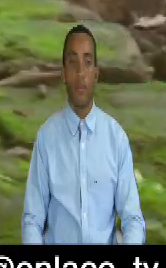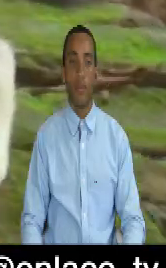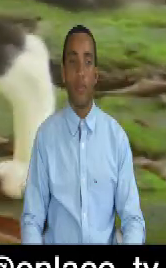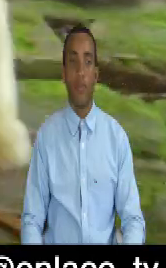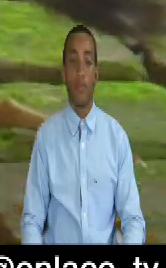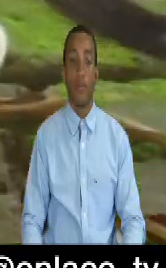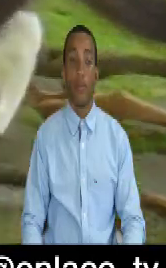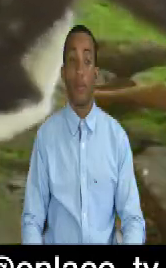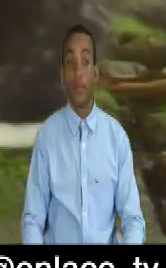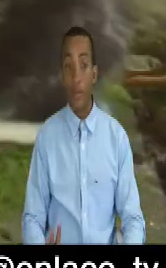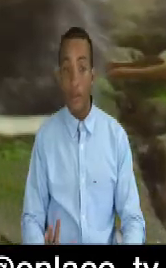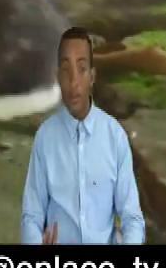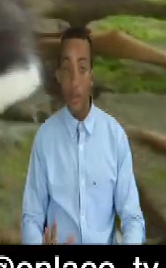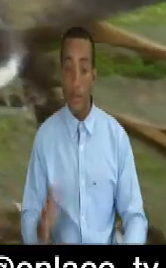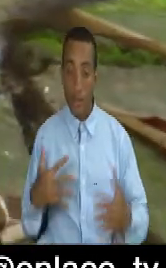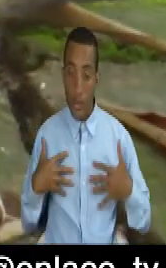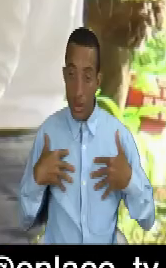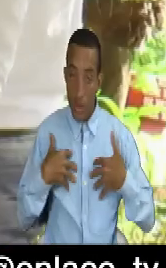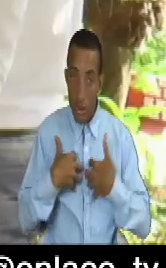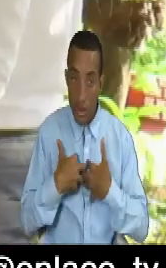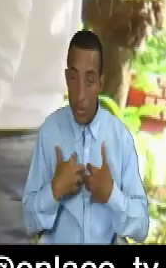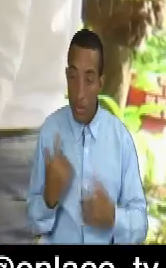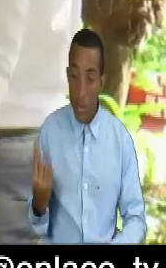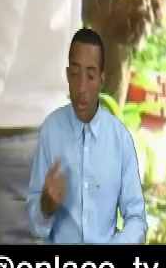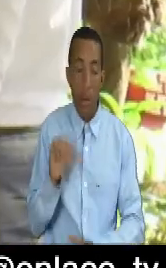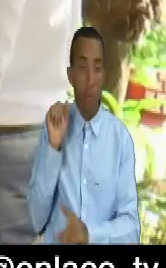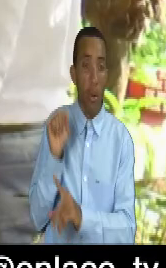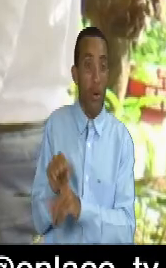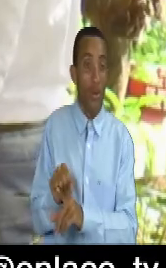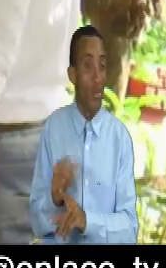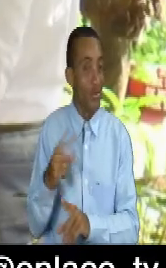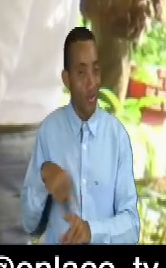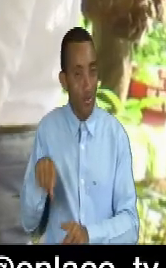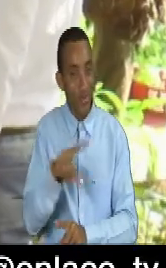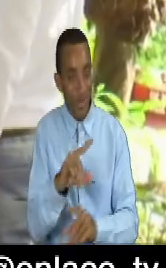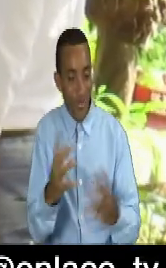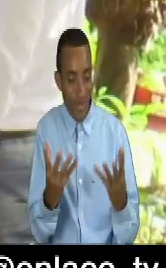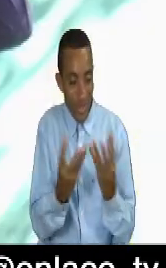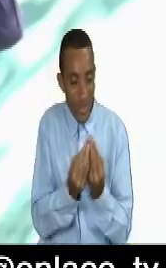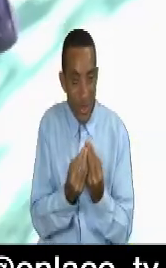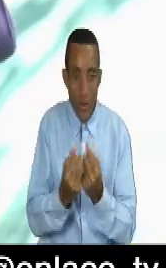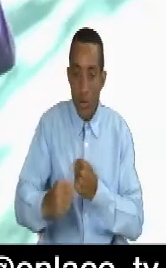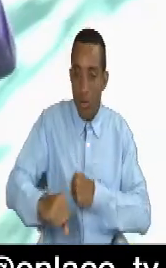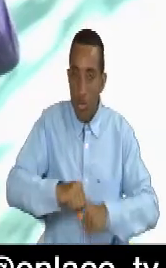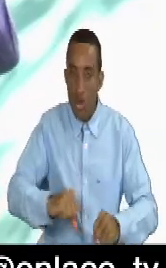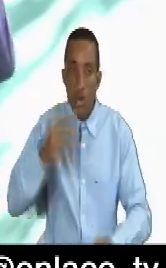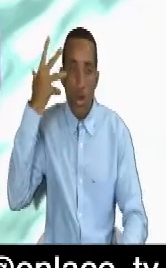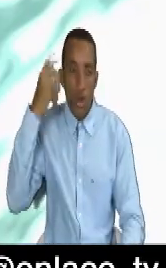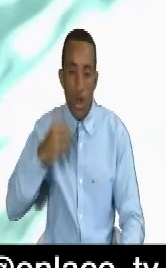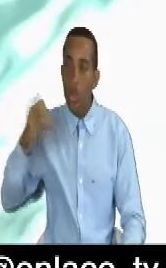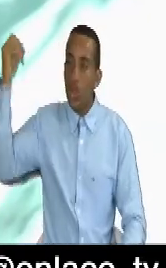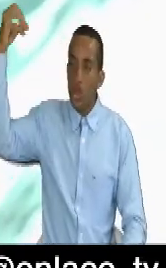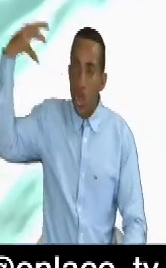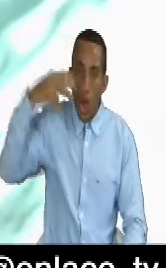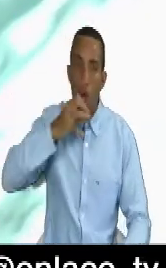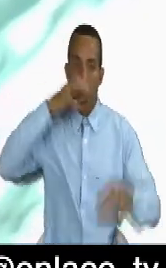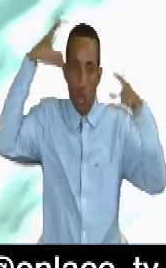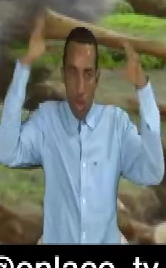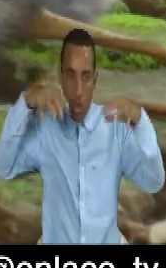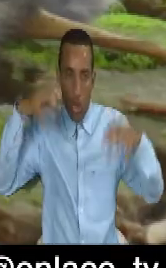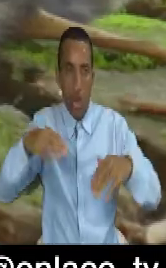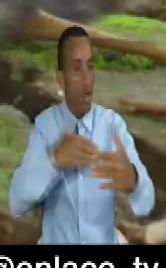Los animales de la ciudad no están solos, ellos cuentan con este grupo de guerreros que día a día, con lluvia y con sol, van llegando a los lugares